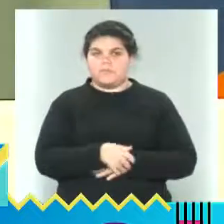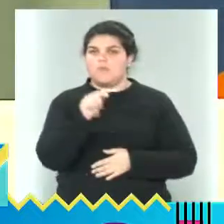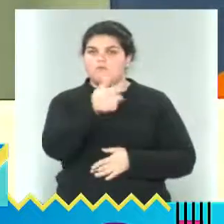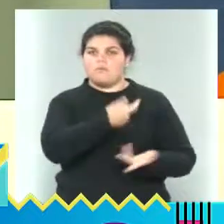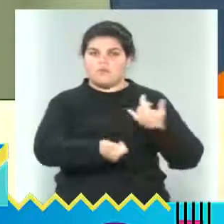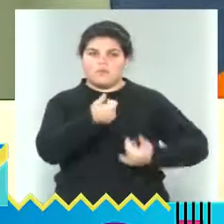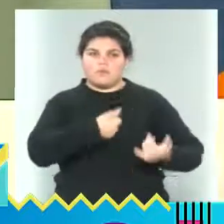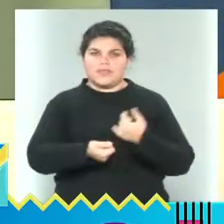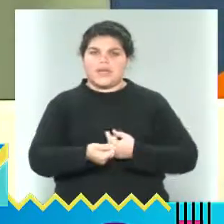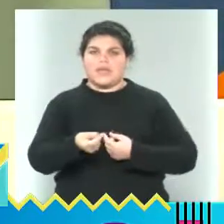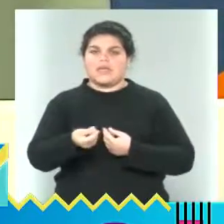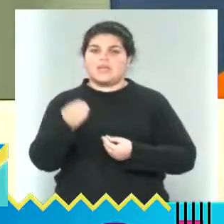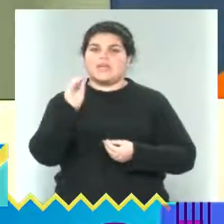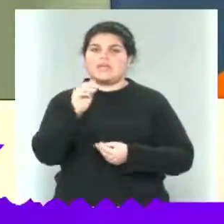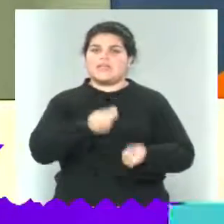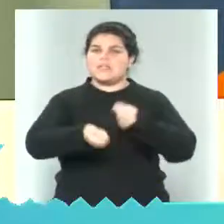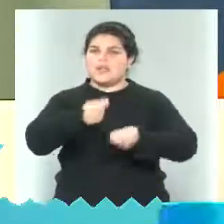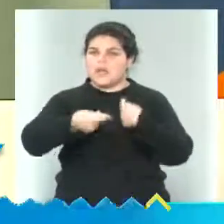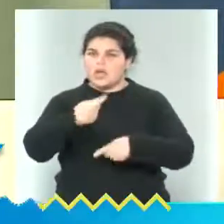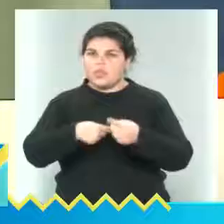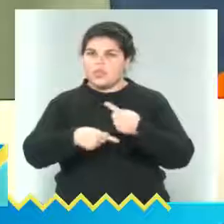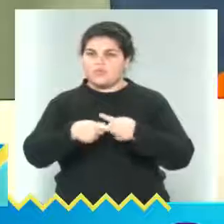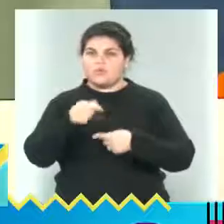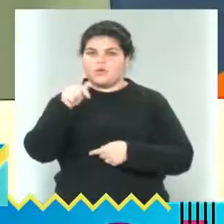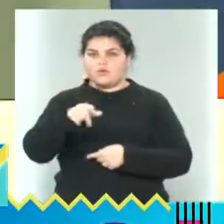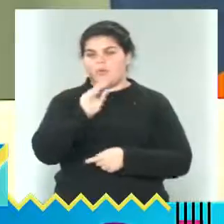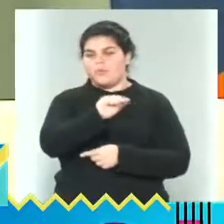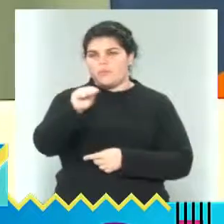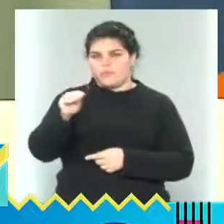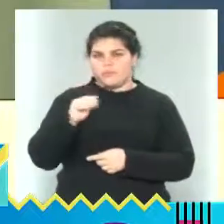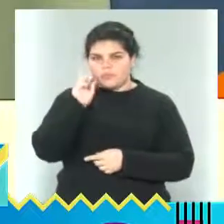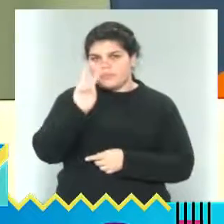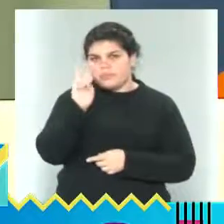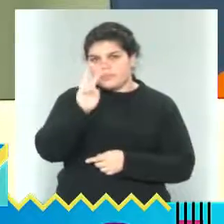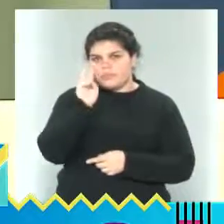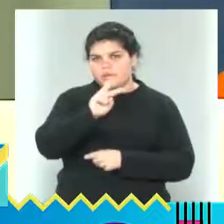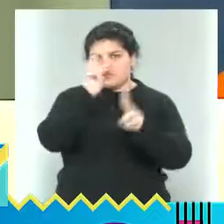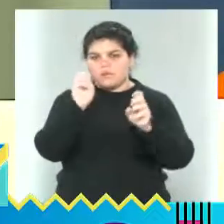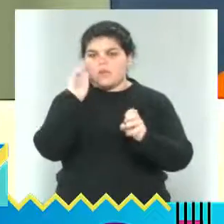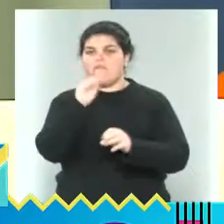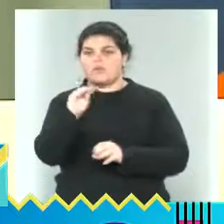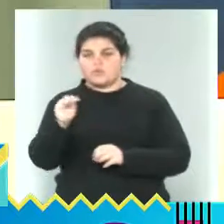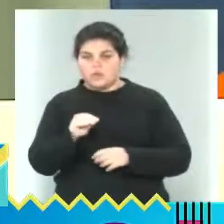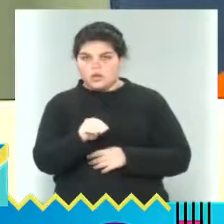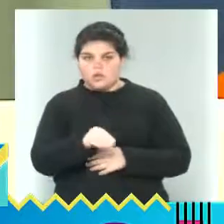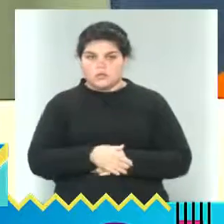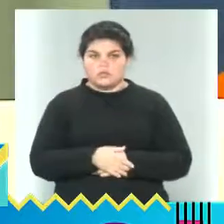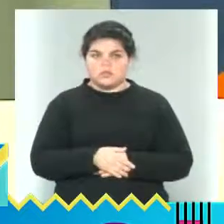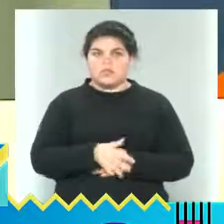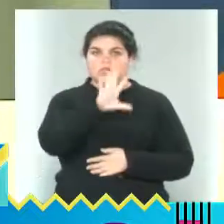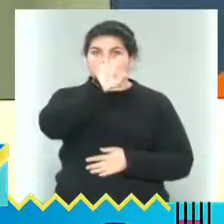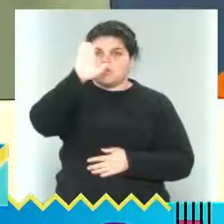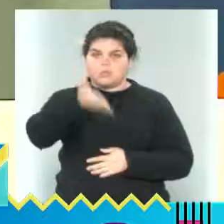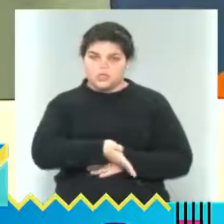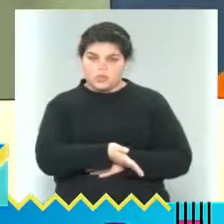del reciclado, del tema de la basura, y que veíamos recién todo el tema de la basura. El 50% de la basura